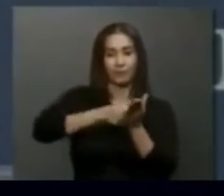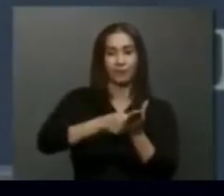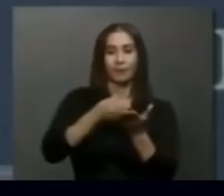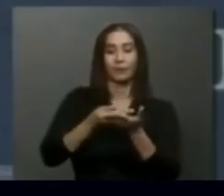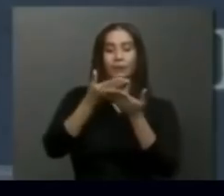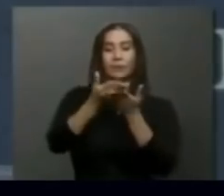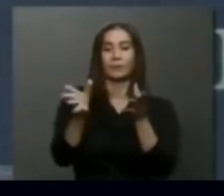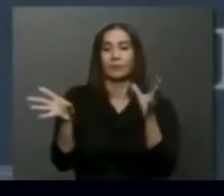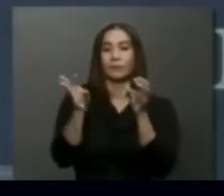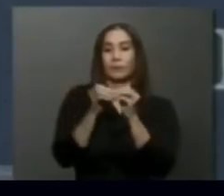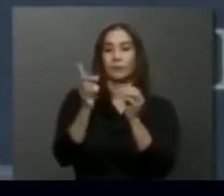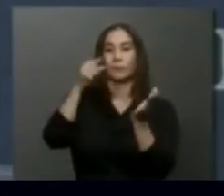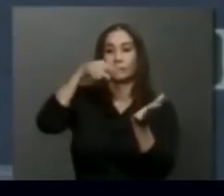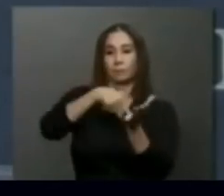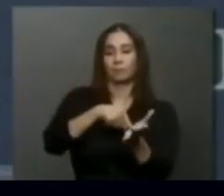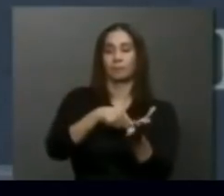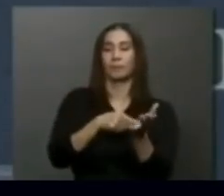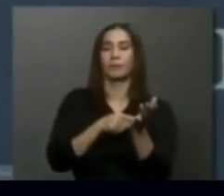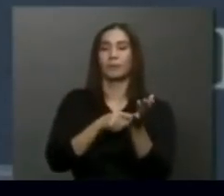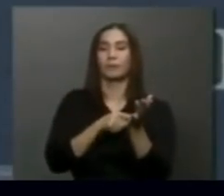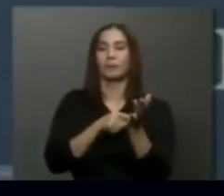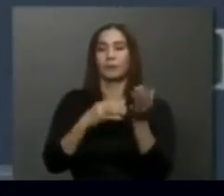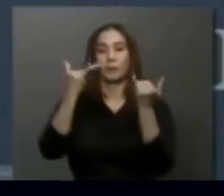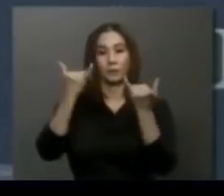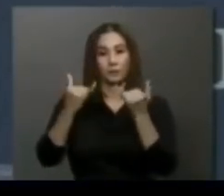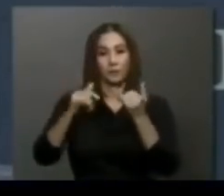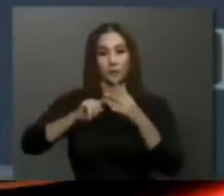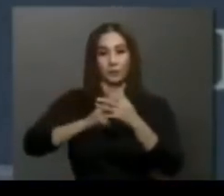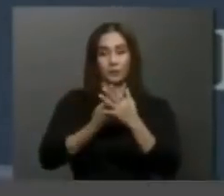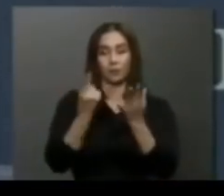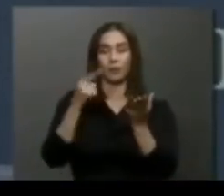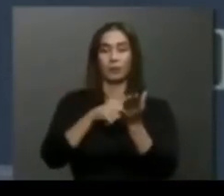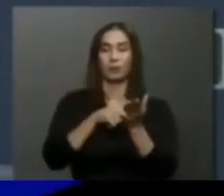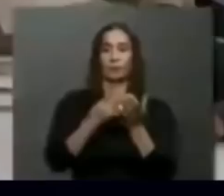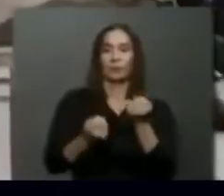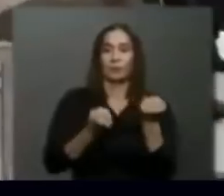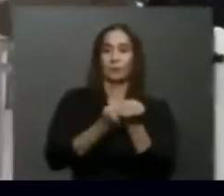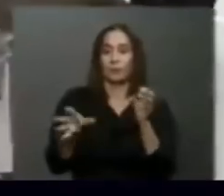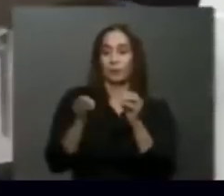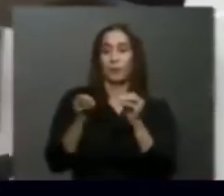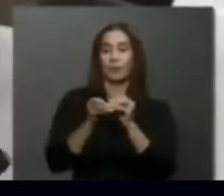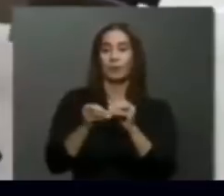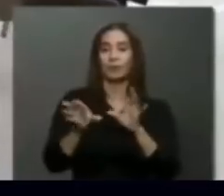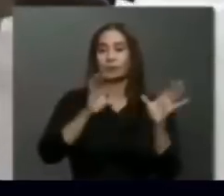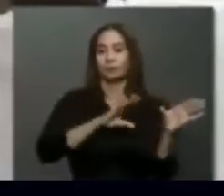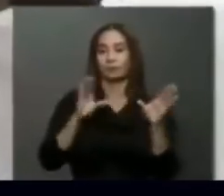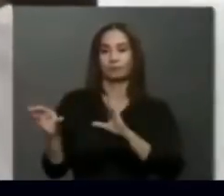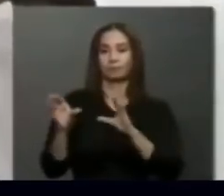recibirán un adicional de 1,000 pesos a partir de hoy para su bono de